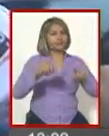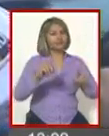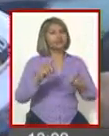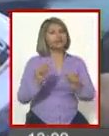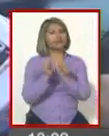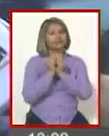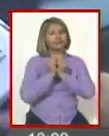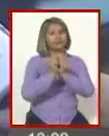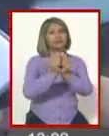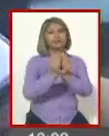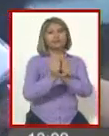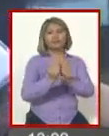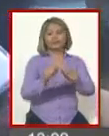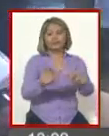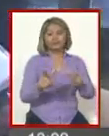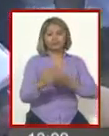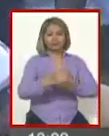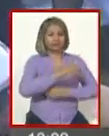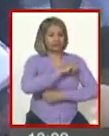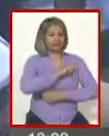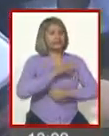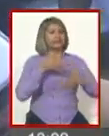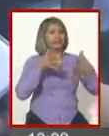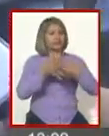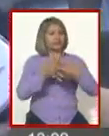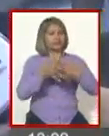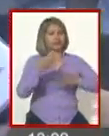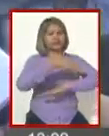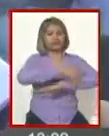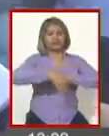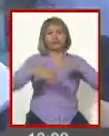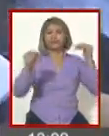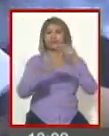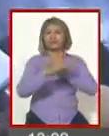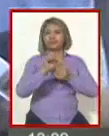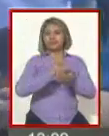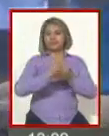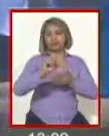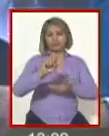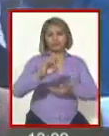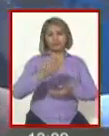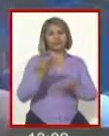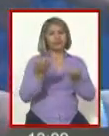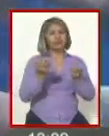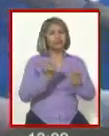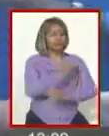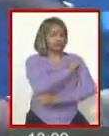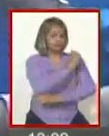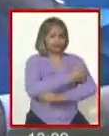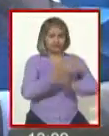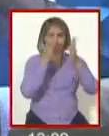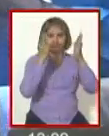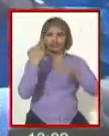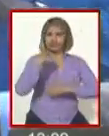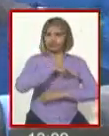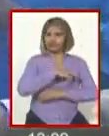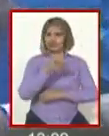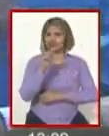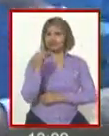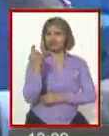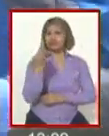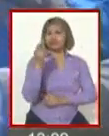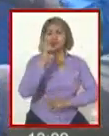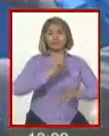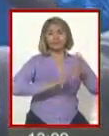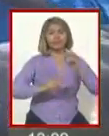ahorita allá donde va a ser el puesto policial. Ahí vamos a bloquear aquí en la avenida San Silvestre, porque queremos que las autoridades nos escuchen. No somos